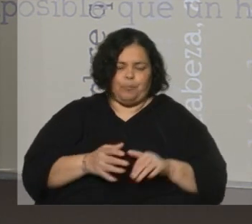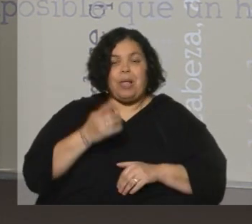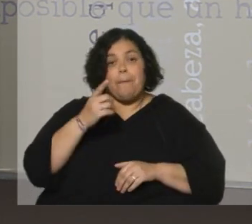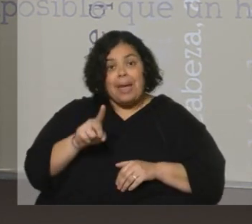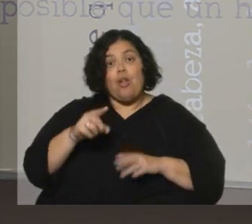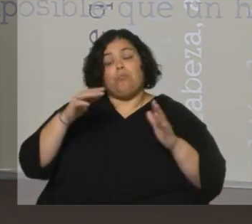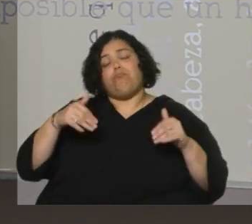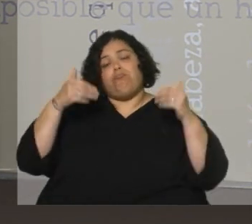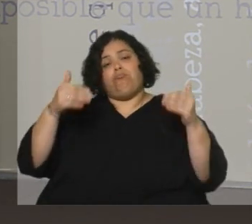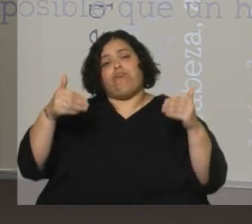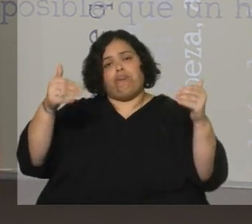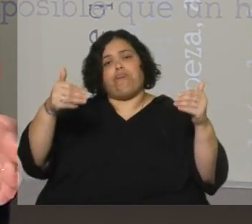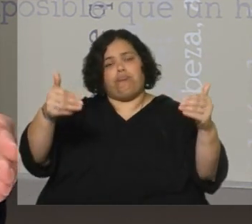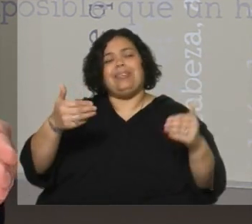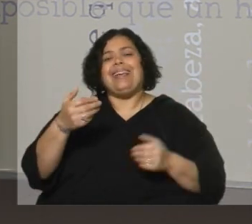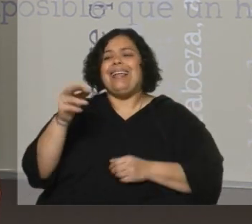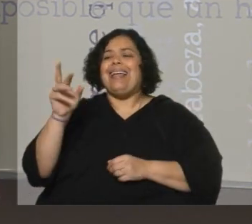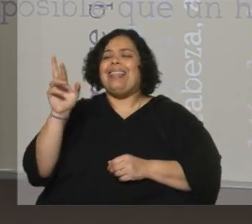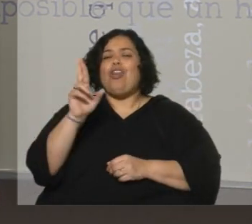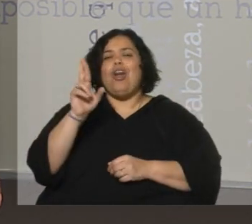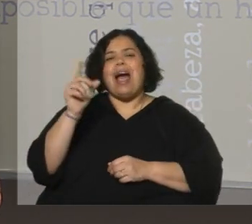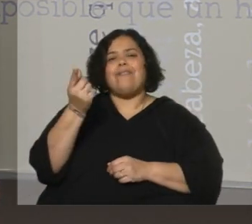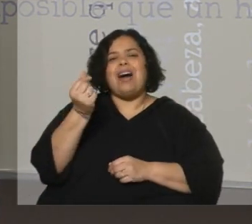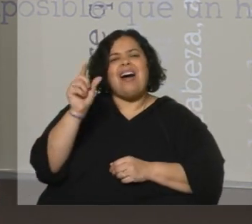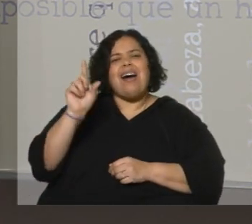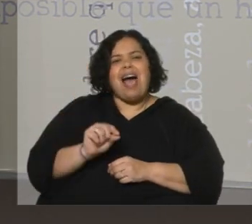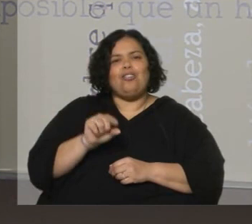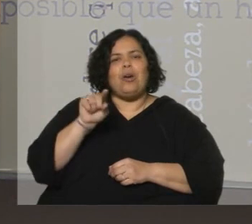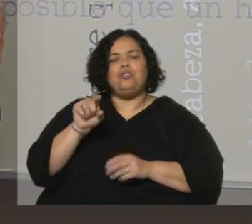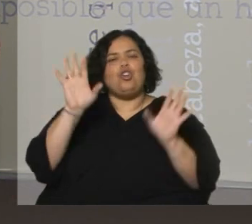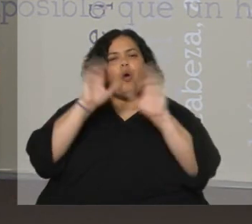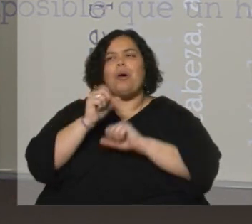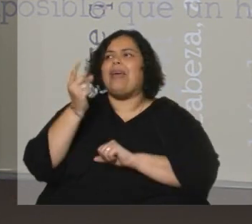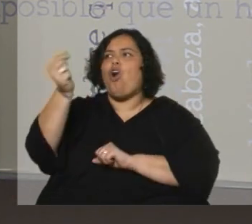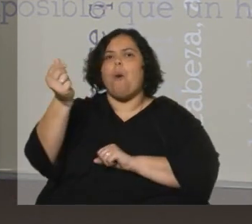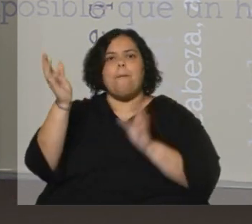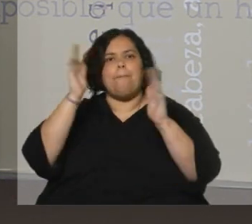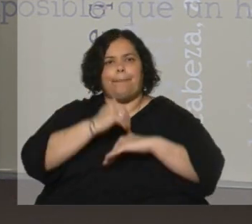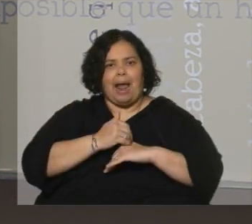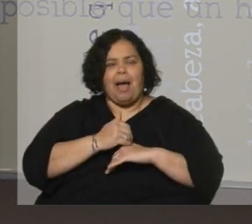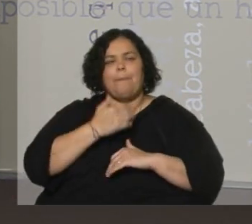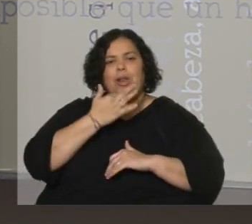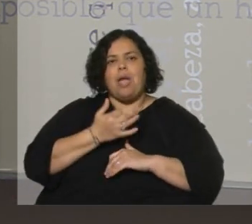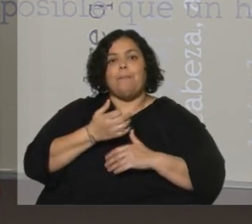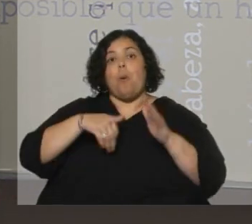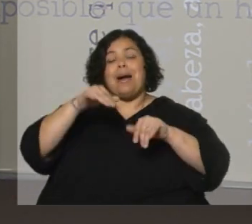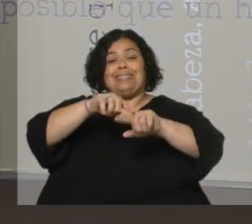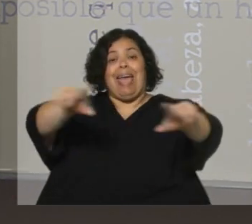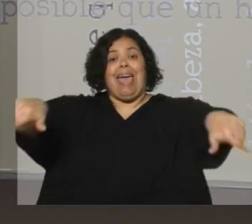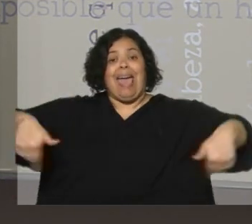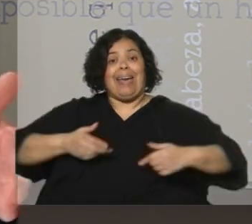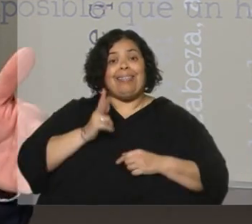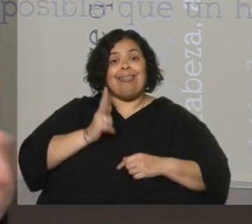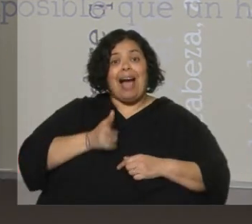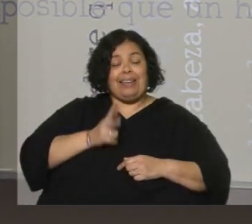largo plazo el tema del atraso cambiario le quita poder de compra a los productores cada vez que tienen que tener más hectáreas para poder consumir lo